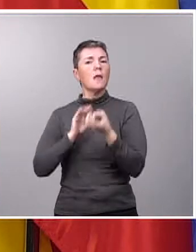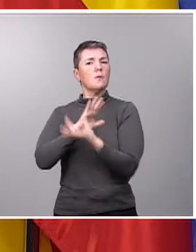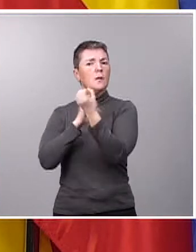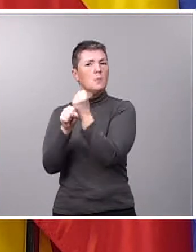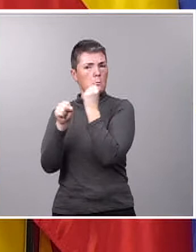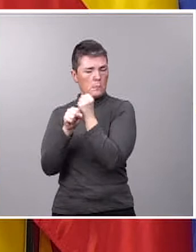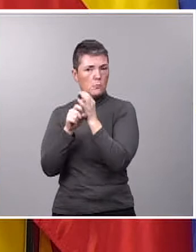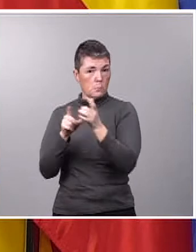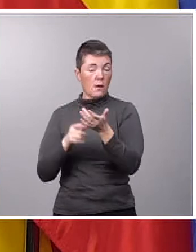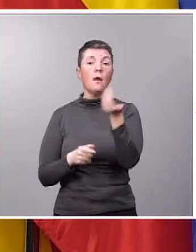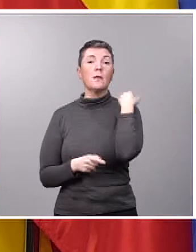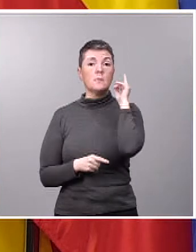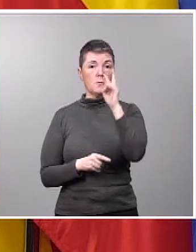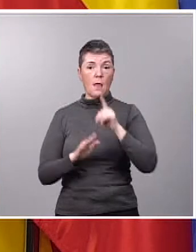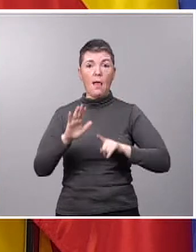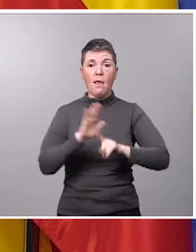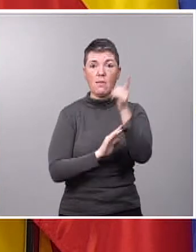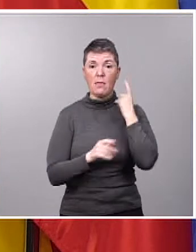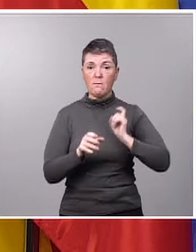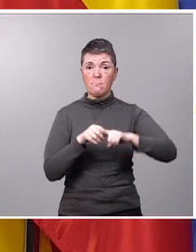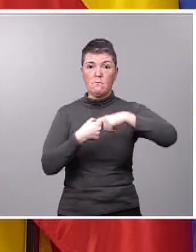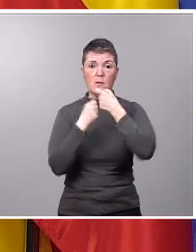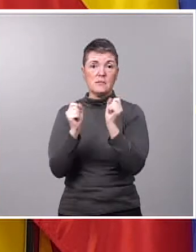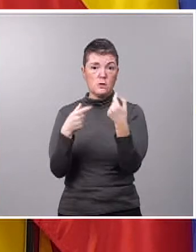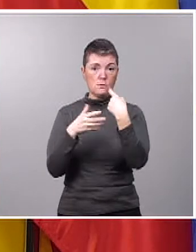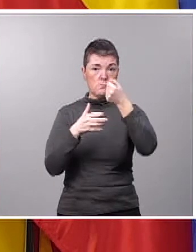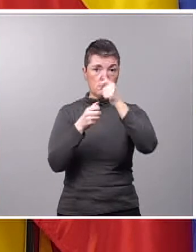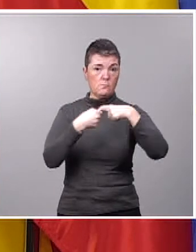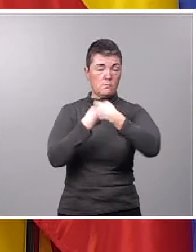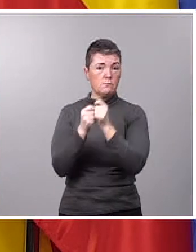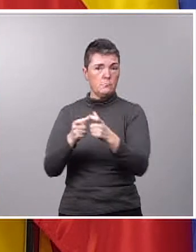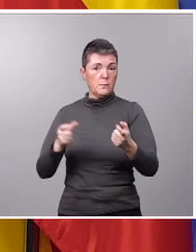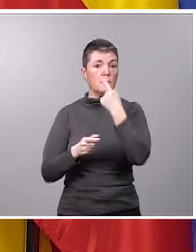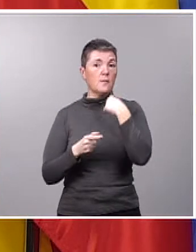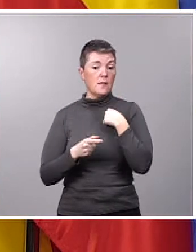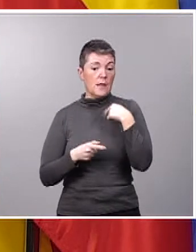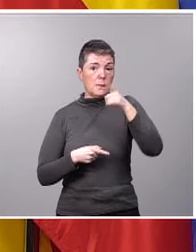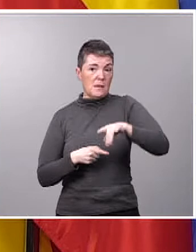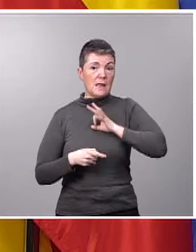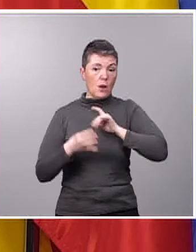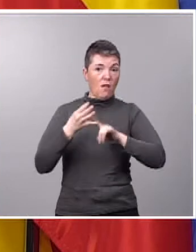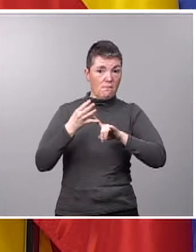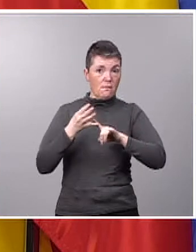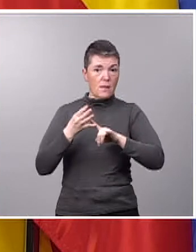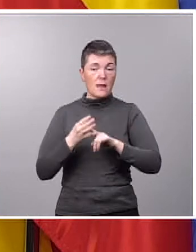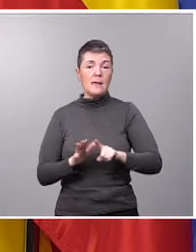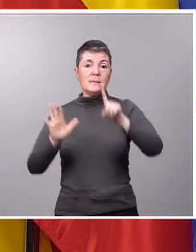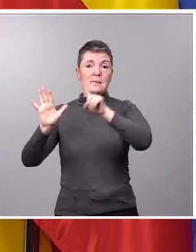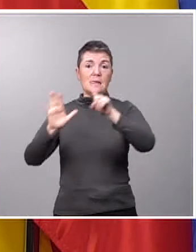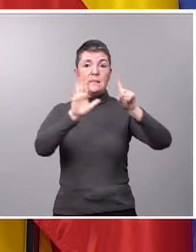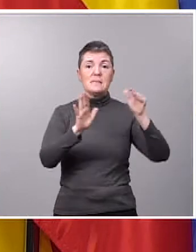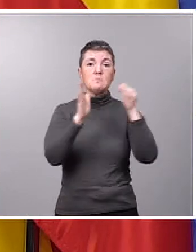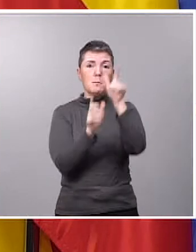veíamos el avance de la afiliación a la Seguridad Social, que nos dice que al final de este mes de enero cerraremos con 66.000 personas